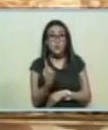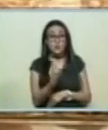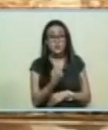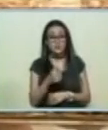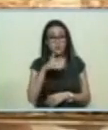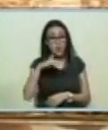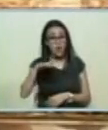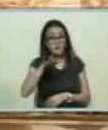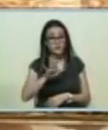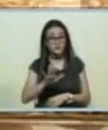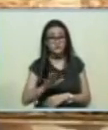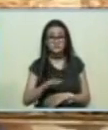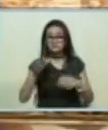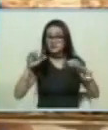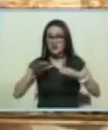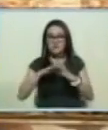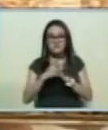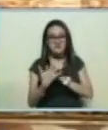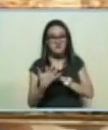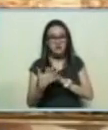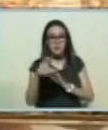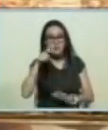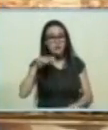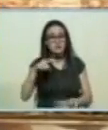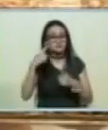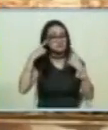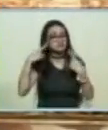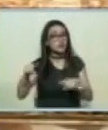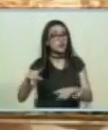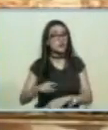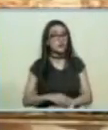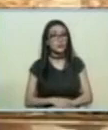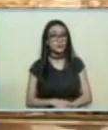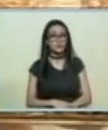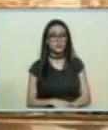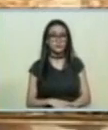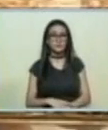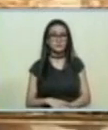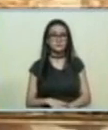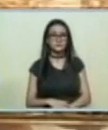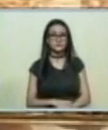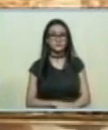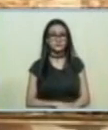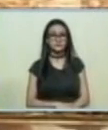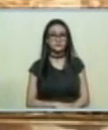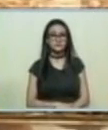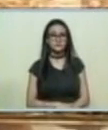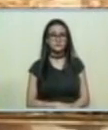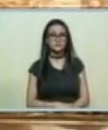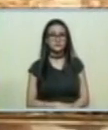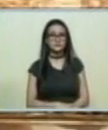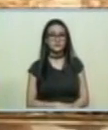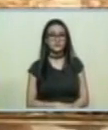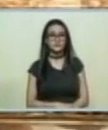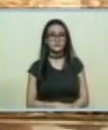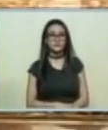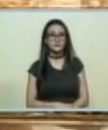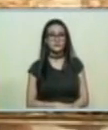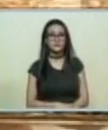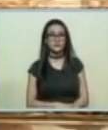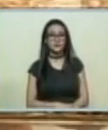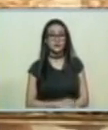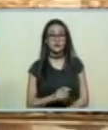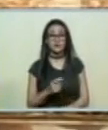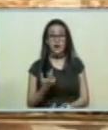le caía la casa, se le inundaba, el pueblo quedaba ahí. aparecía